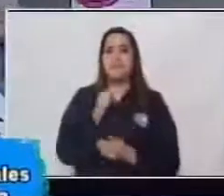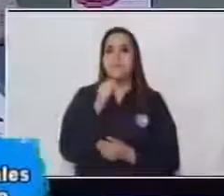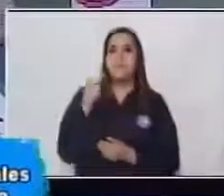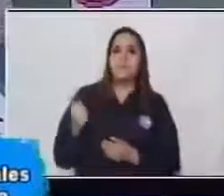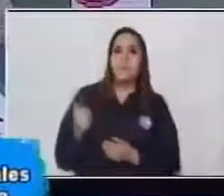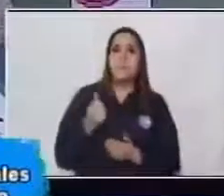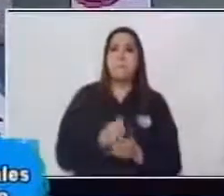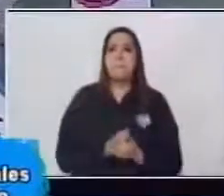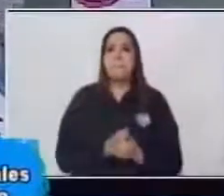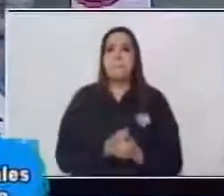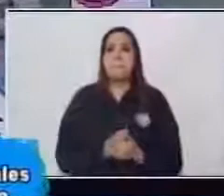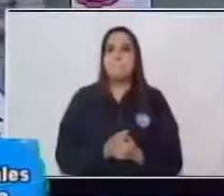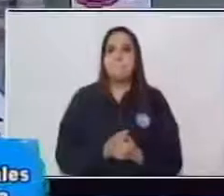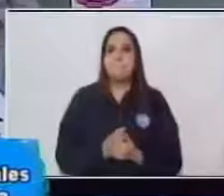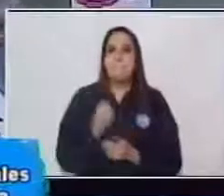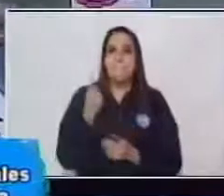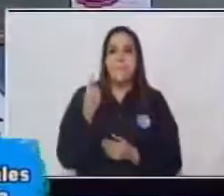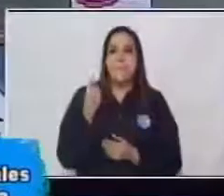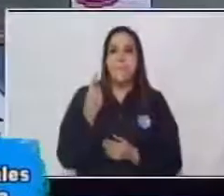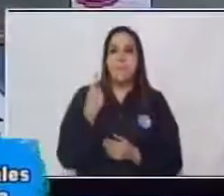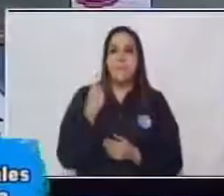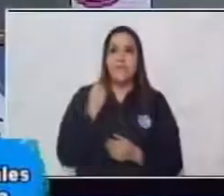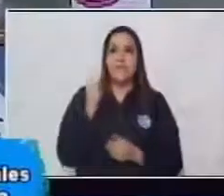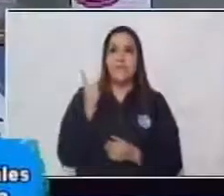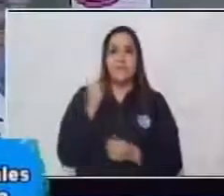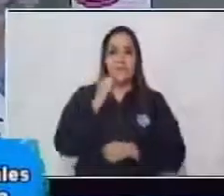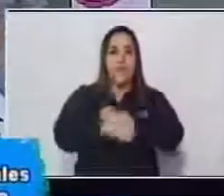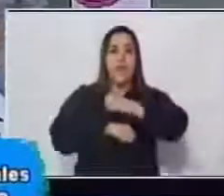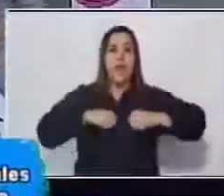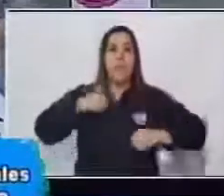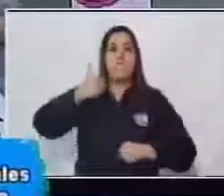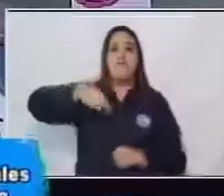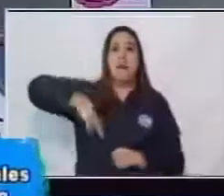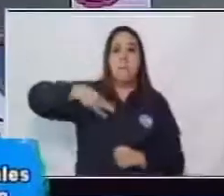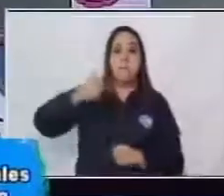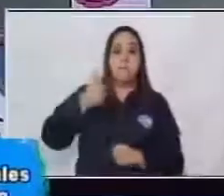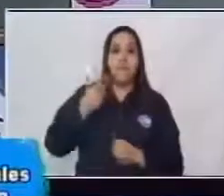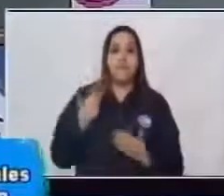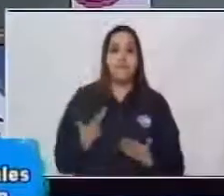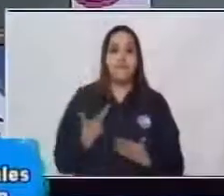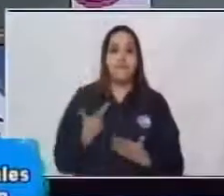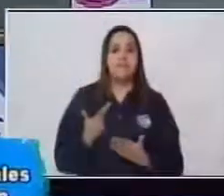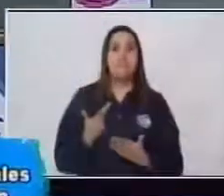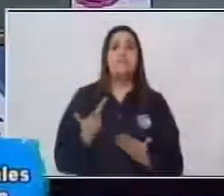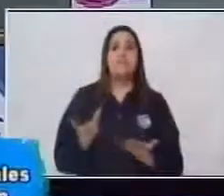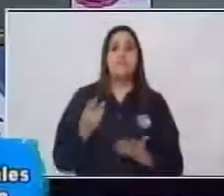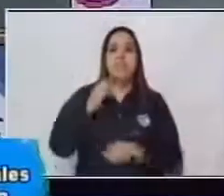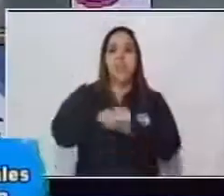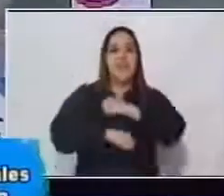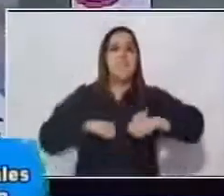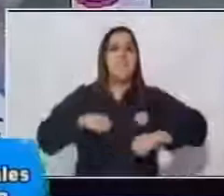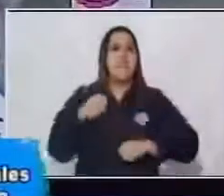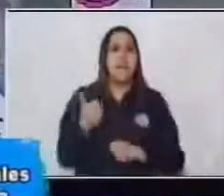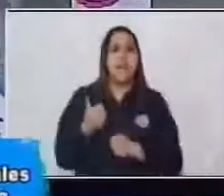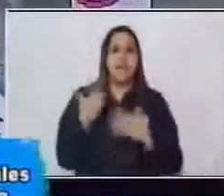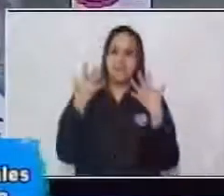Vamos a buscar. Todavía nos falta esta palabra. Fama. Fama, ¿qué hacemos en fa?